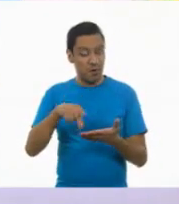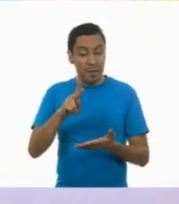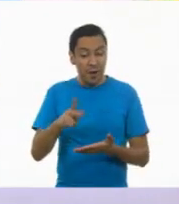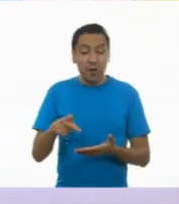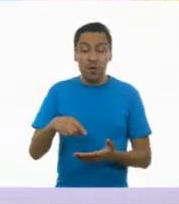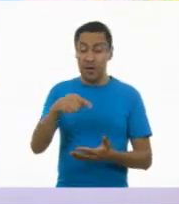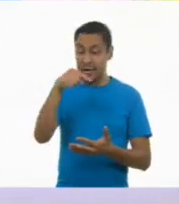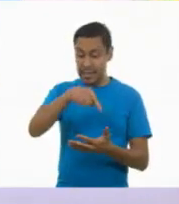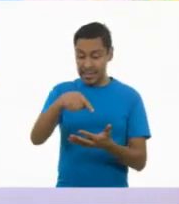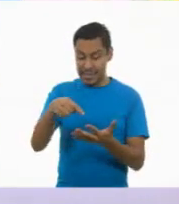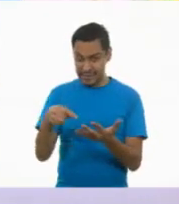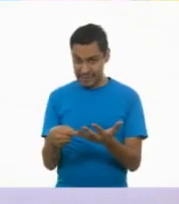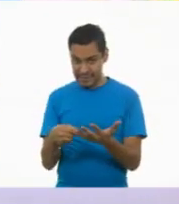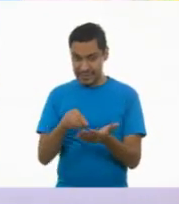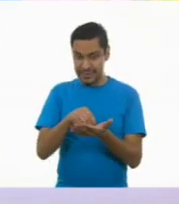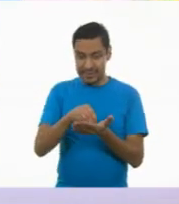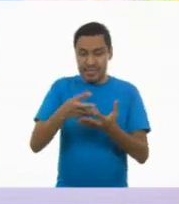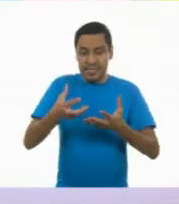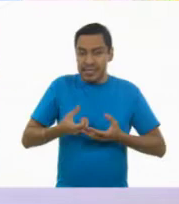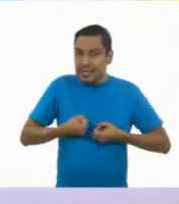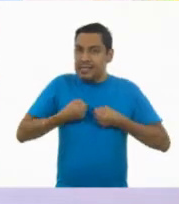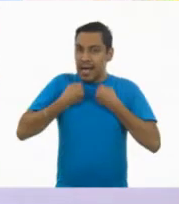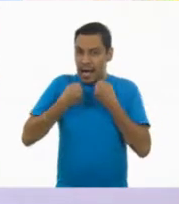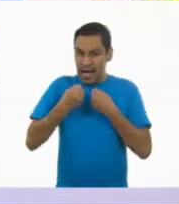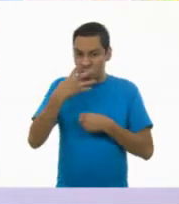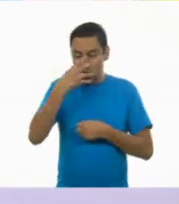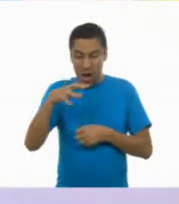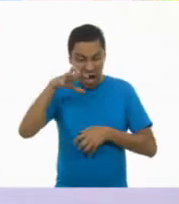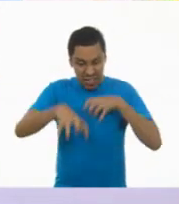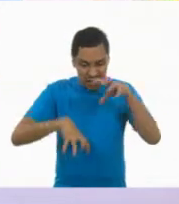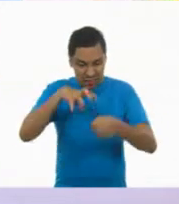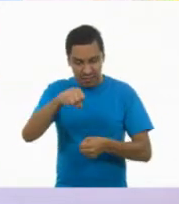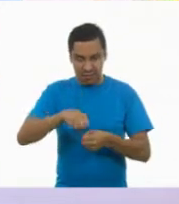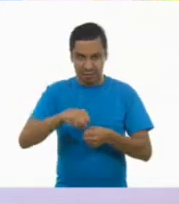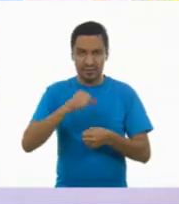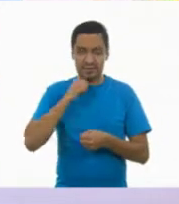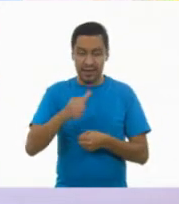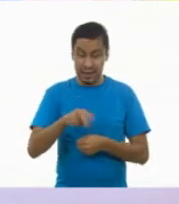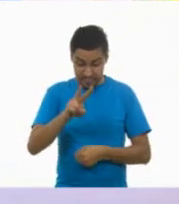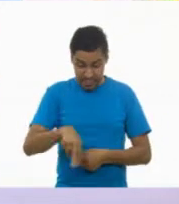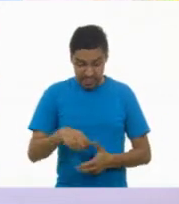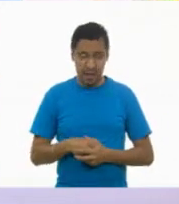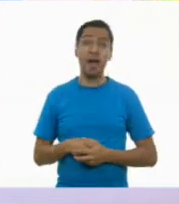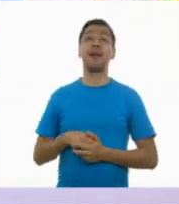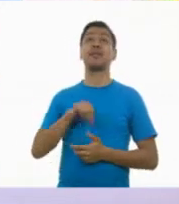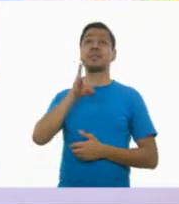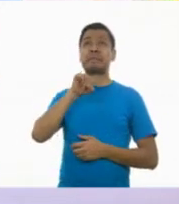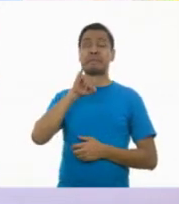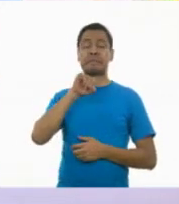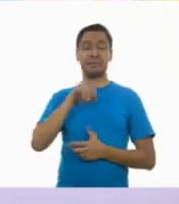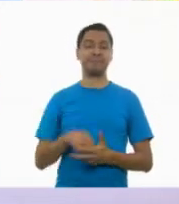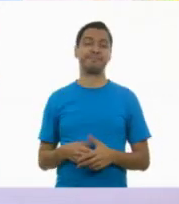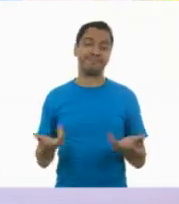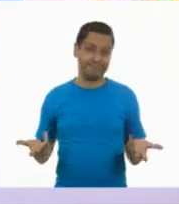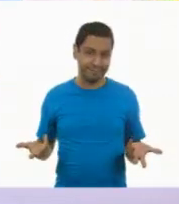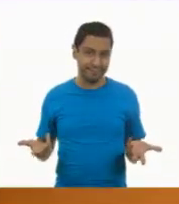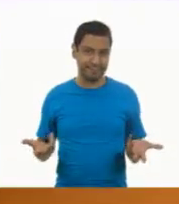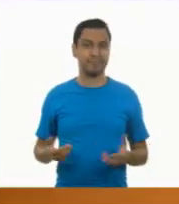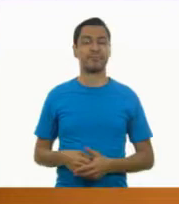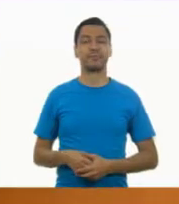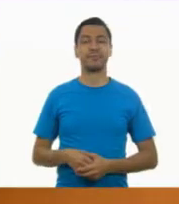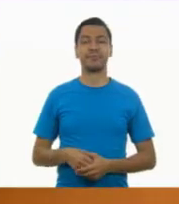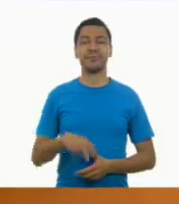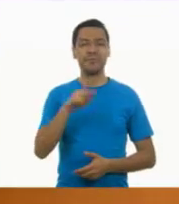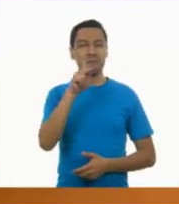les ayudó a salvarse y de no ser comidos por el lobo, ¿cierto? ¡Cierto! ¡Cierto! Así fue, Panchito